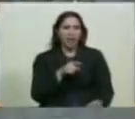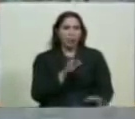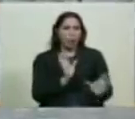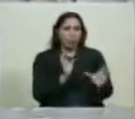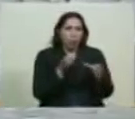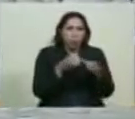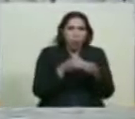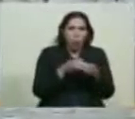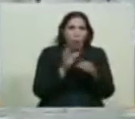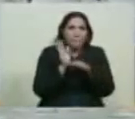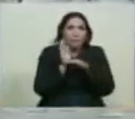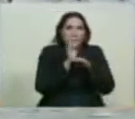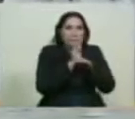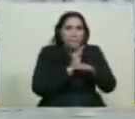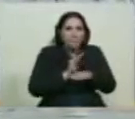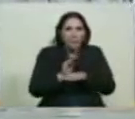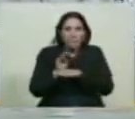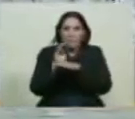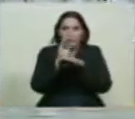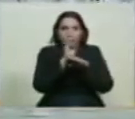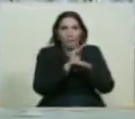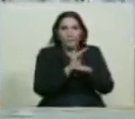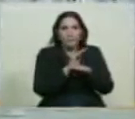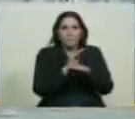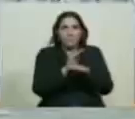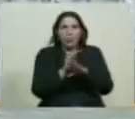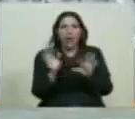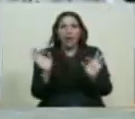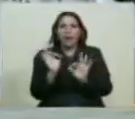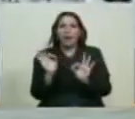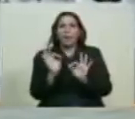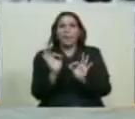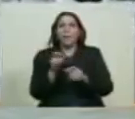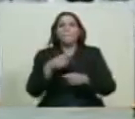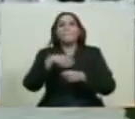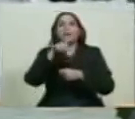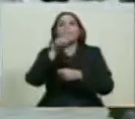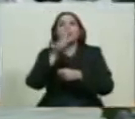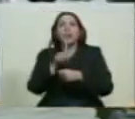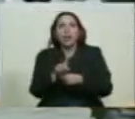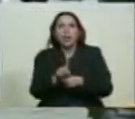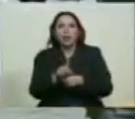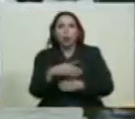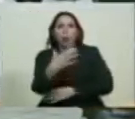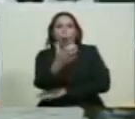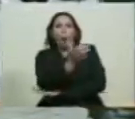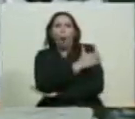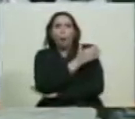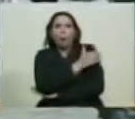para proteger los privilegios de una oligarquía, de una burguesía.